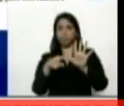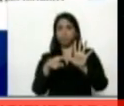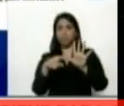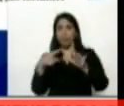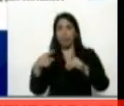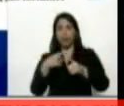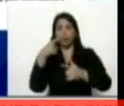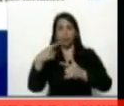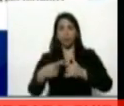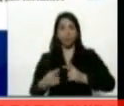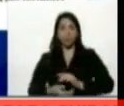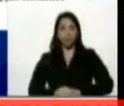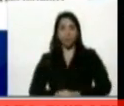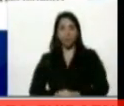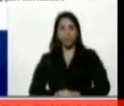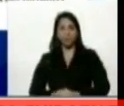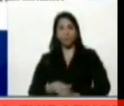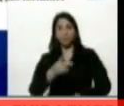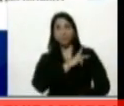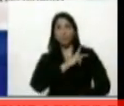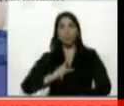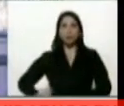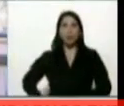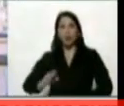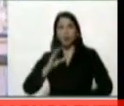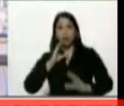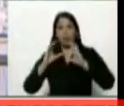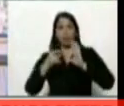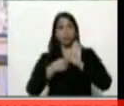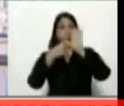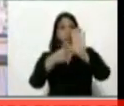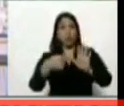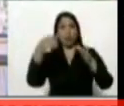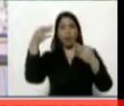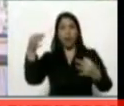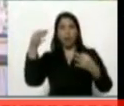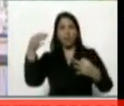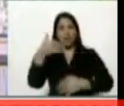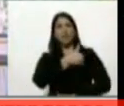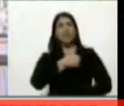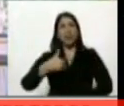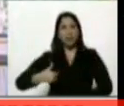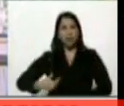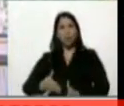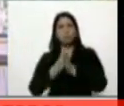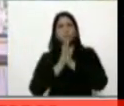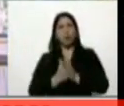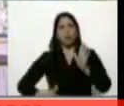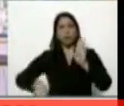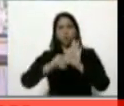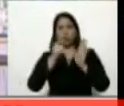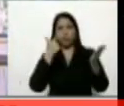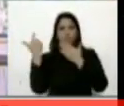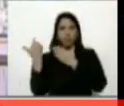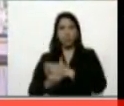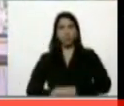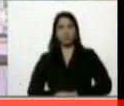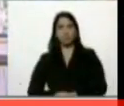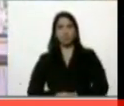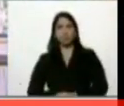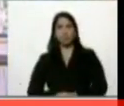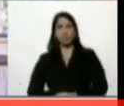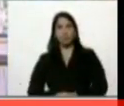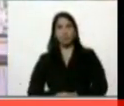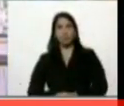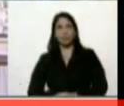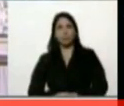eso siempre va de camino a procesos históricos y a lugares comunes en cada una de estas situaciones. Déjame alejarme